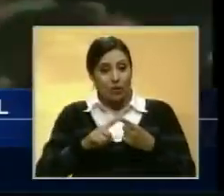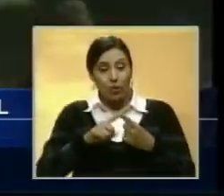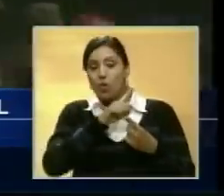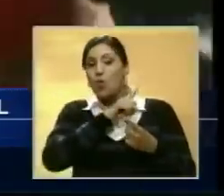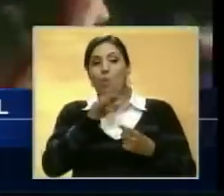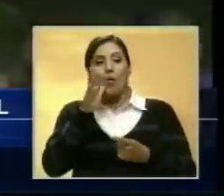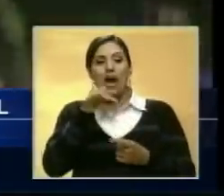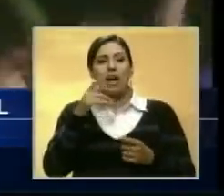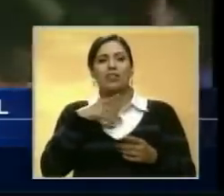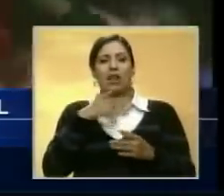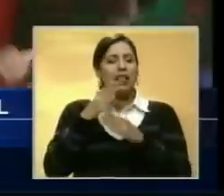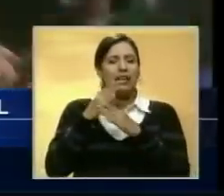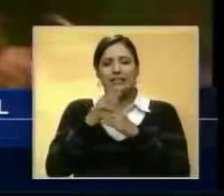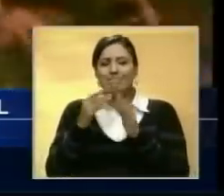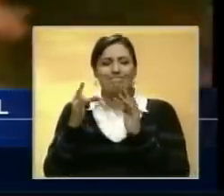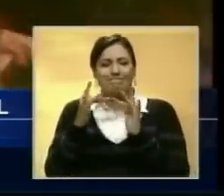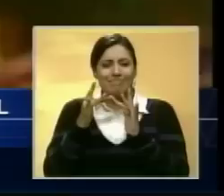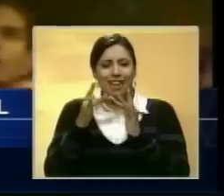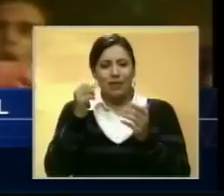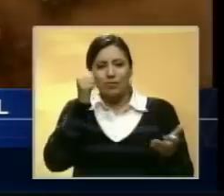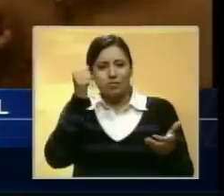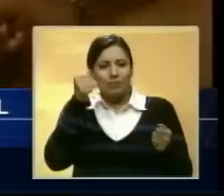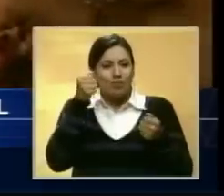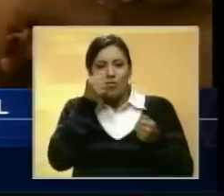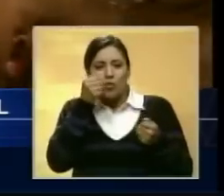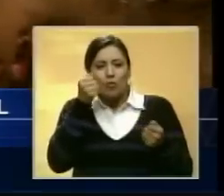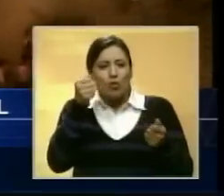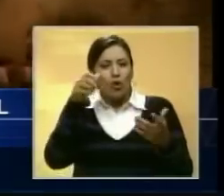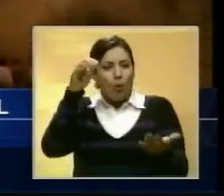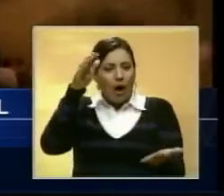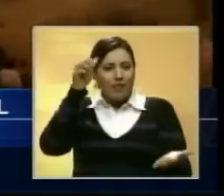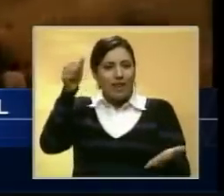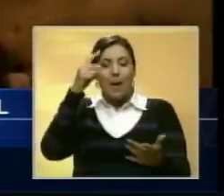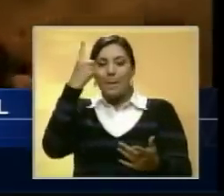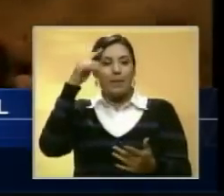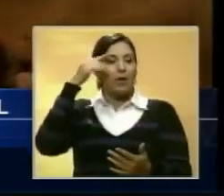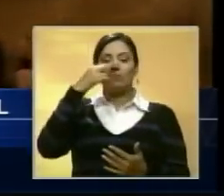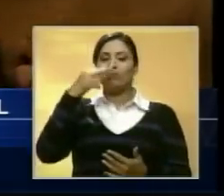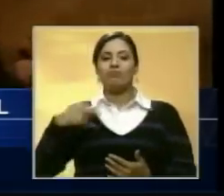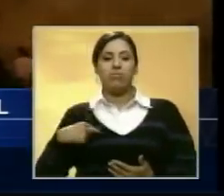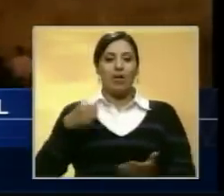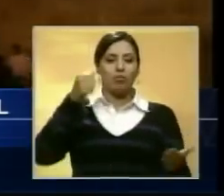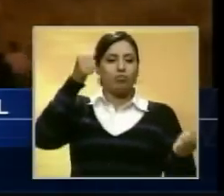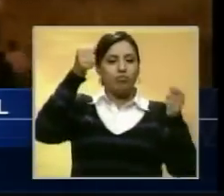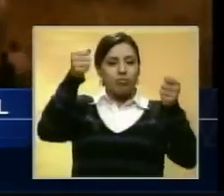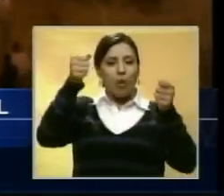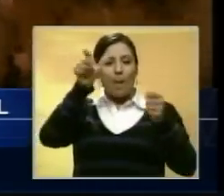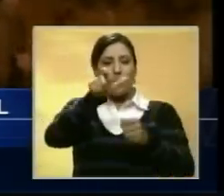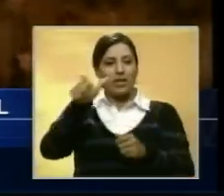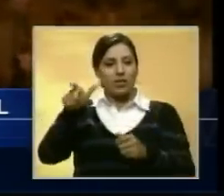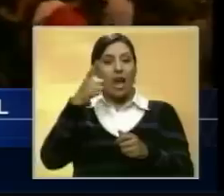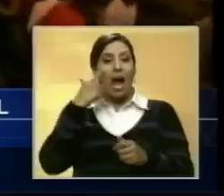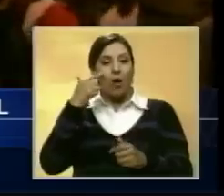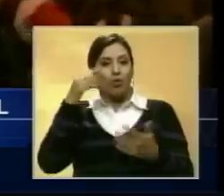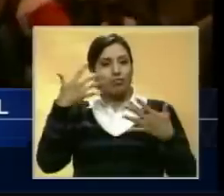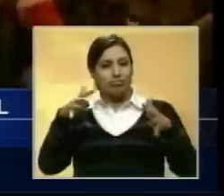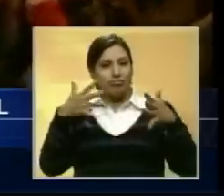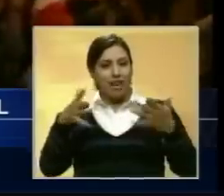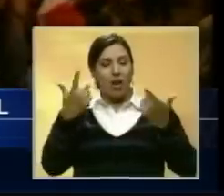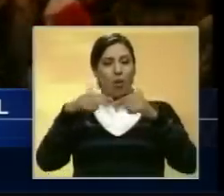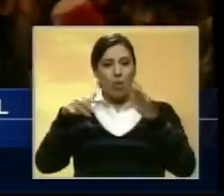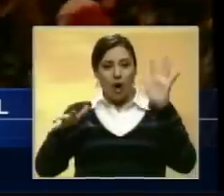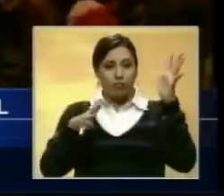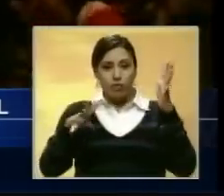no se ha separado ni un momento de la copa, fue el primero en salir del avión para ofrecer el título a sus seguidores. Tras la acostumbrada caravana por las calles